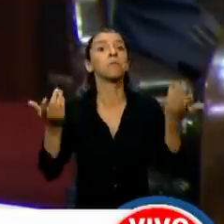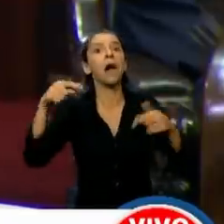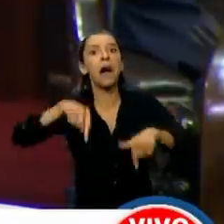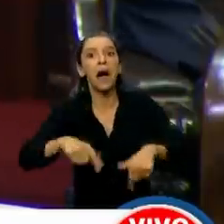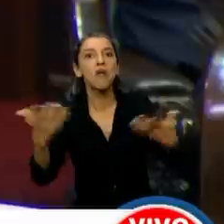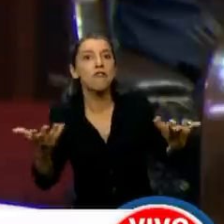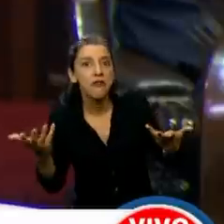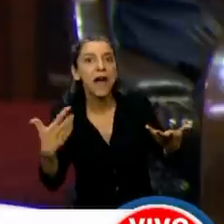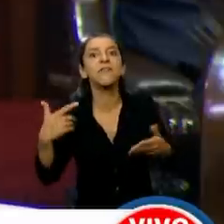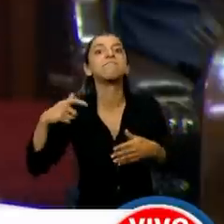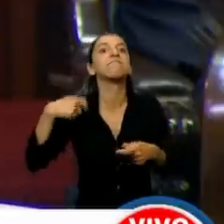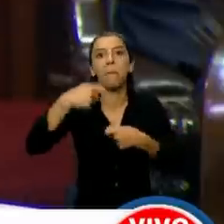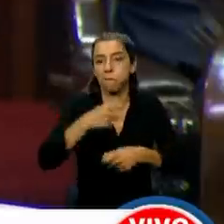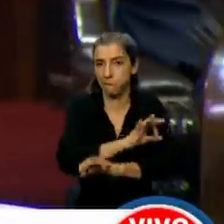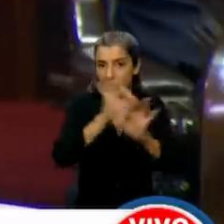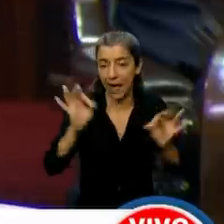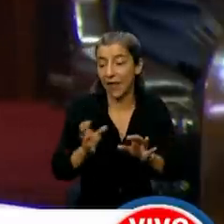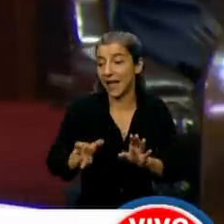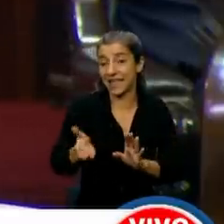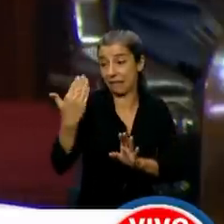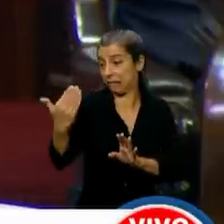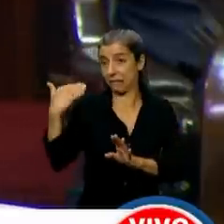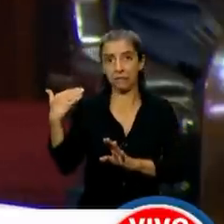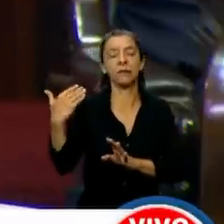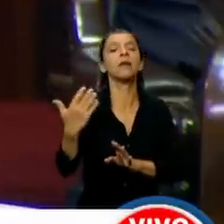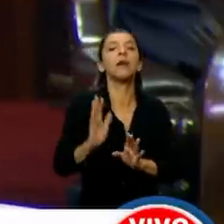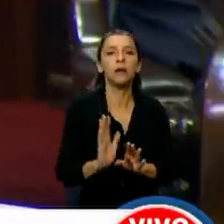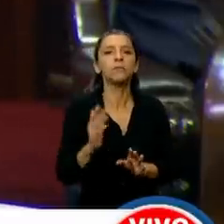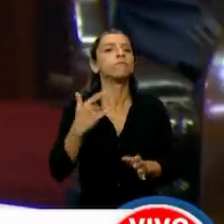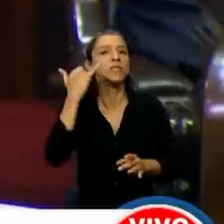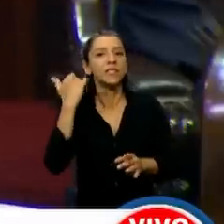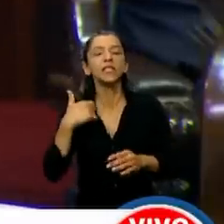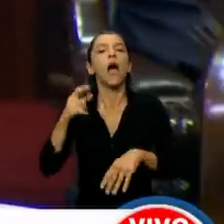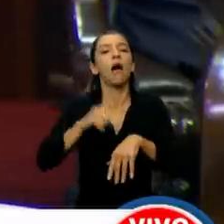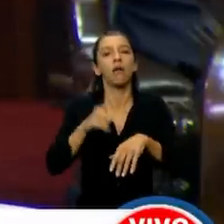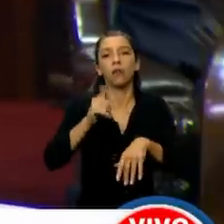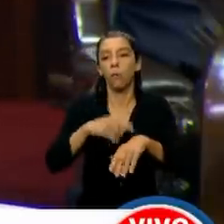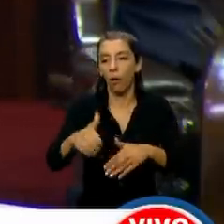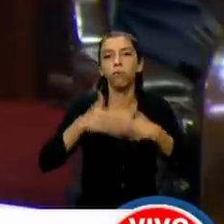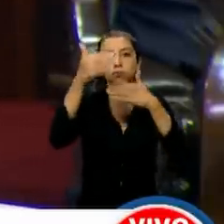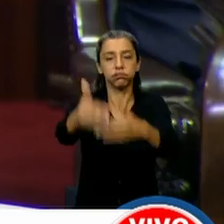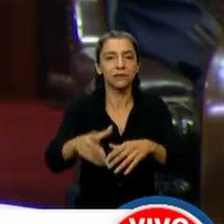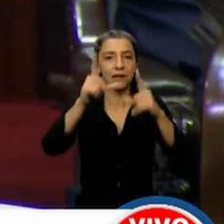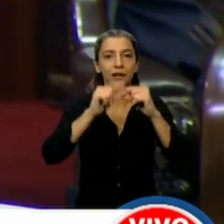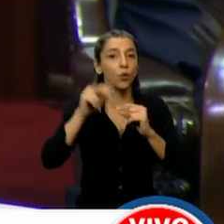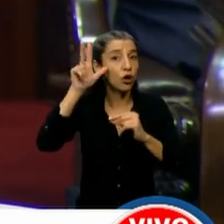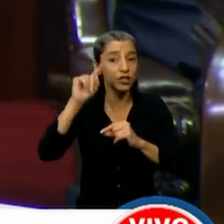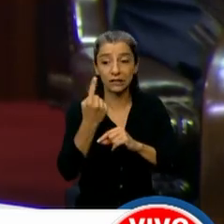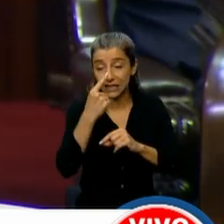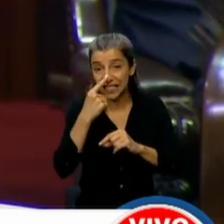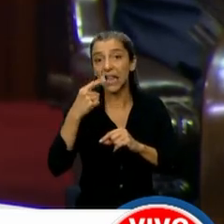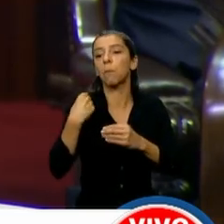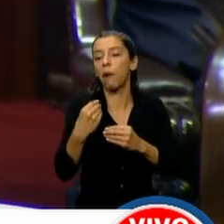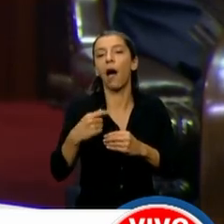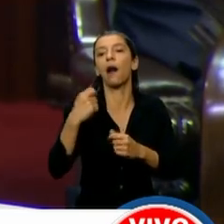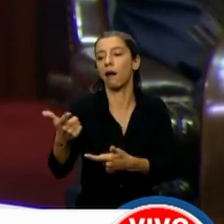de ser metieron antes de haber perdón metieron una prórroga del artículo 87 a último momento para seguir con